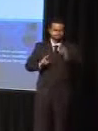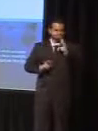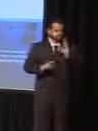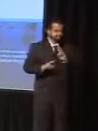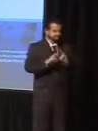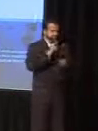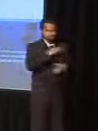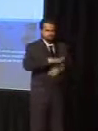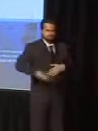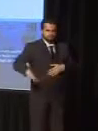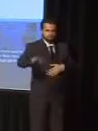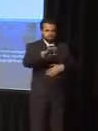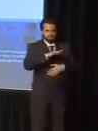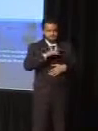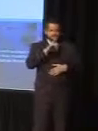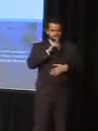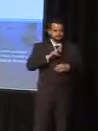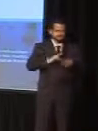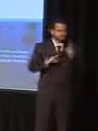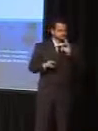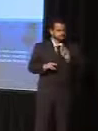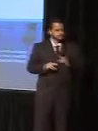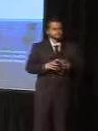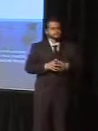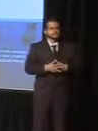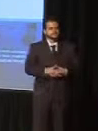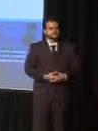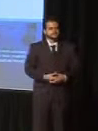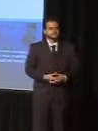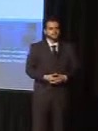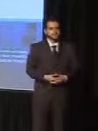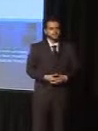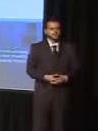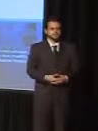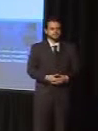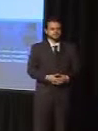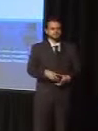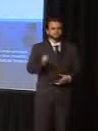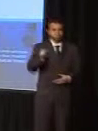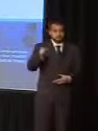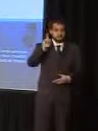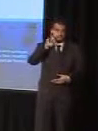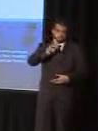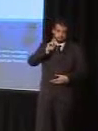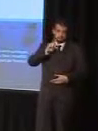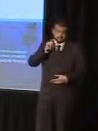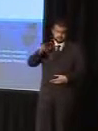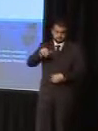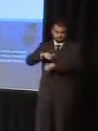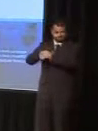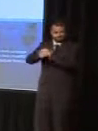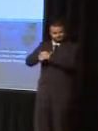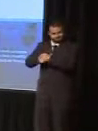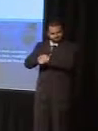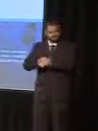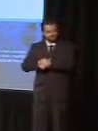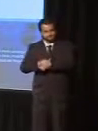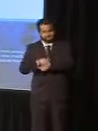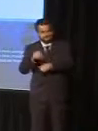comenzamos con usted querida señora quisiera hacerle